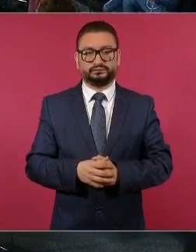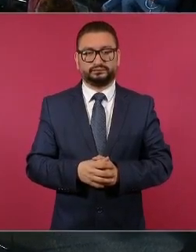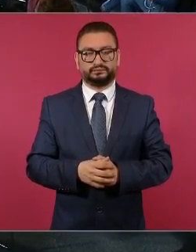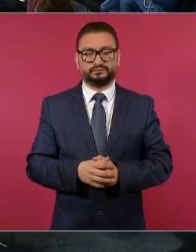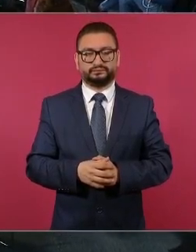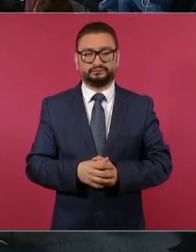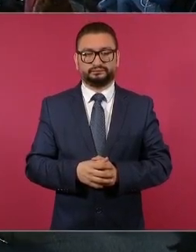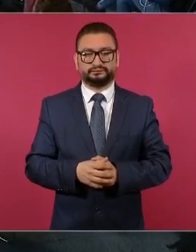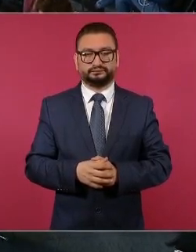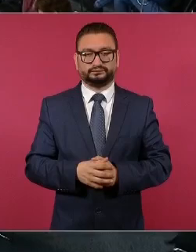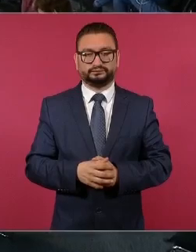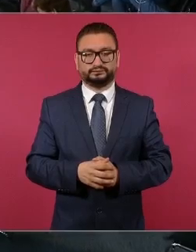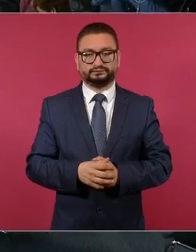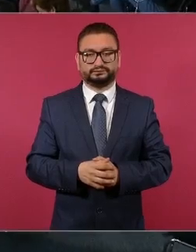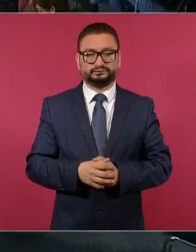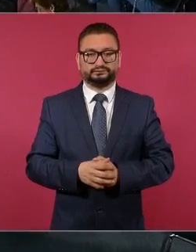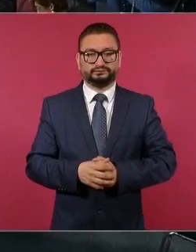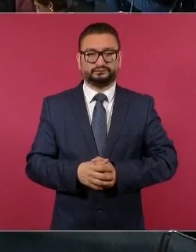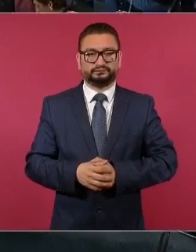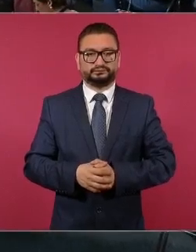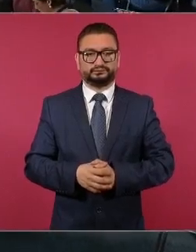que